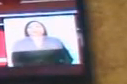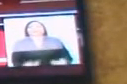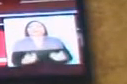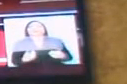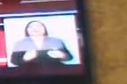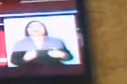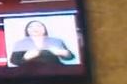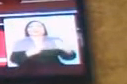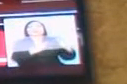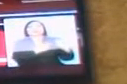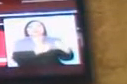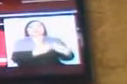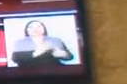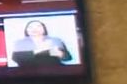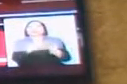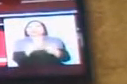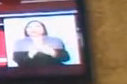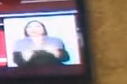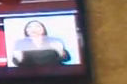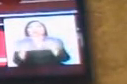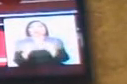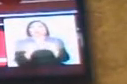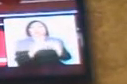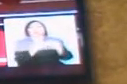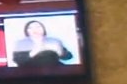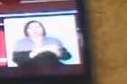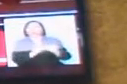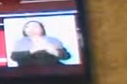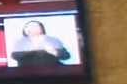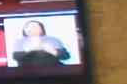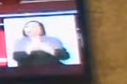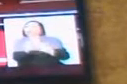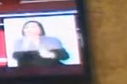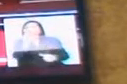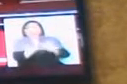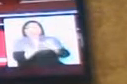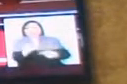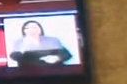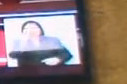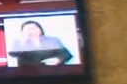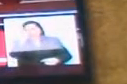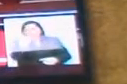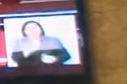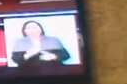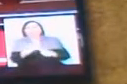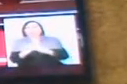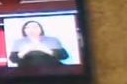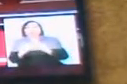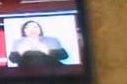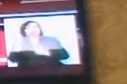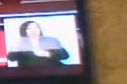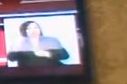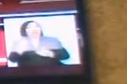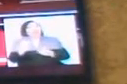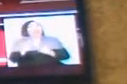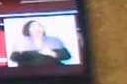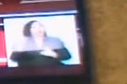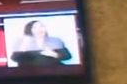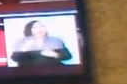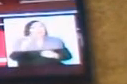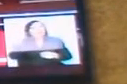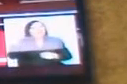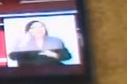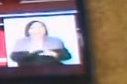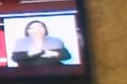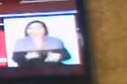debemos asumirlo todos juntos, todos los peruanos, los partidos y líderes políticos,